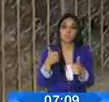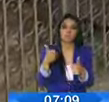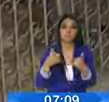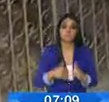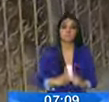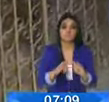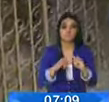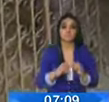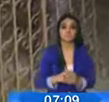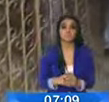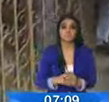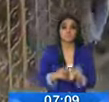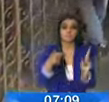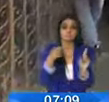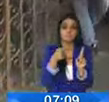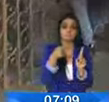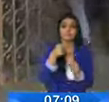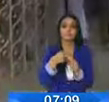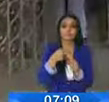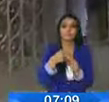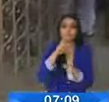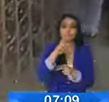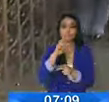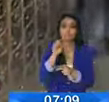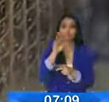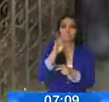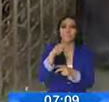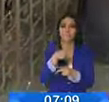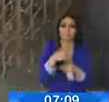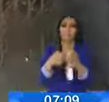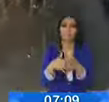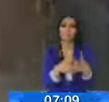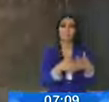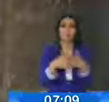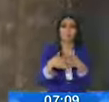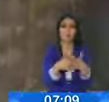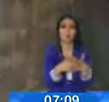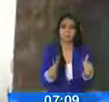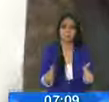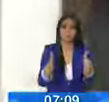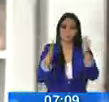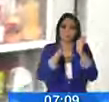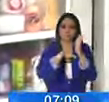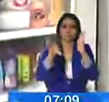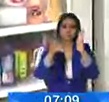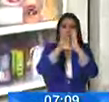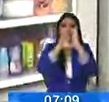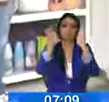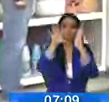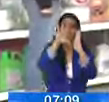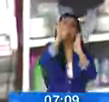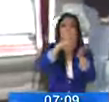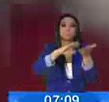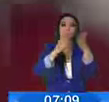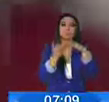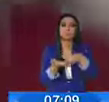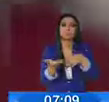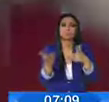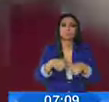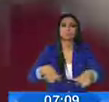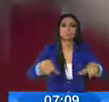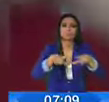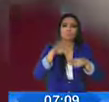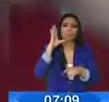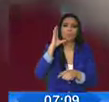robert en el nombre del ciudadano americano encontrado muerto en la habitación del tercer piso de un edificio ubicado en el centro histórico de gracia de cuenca donde